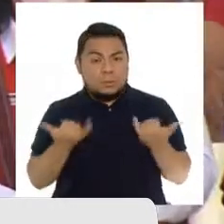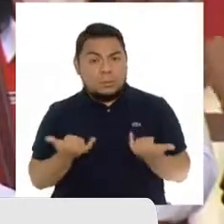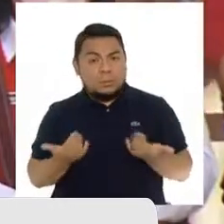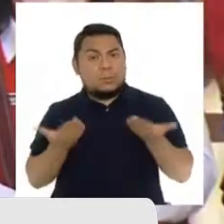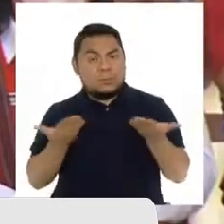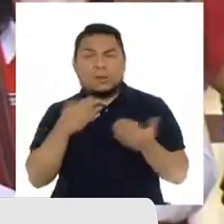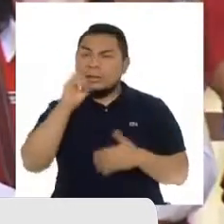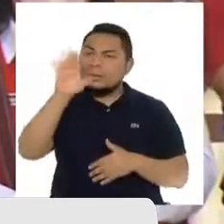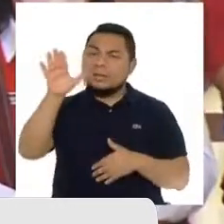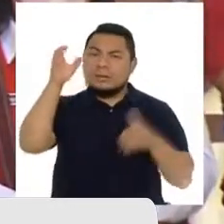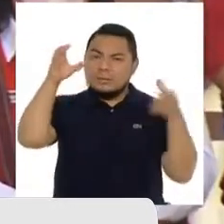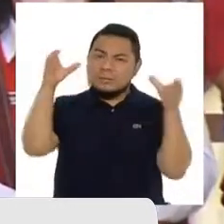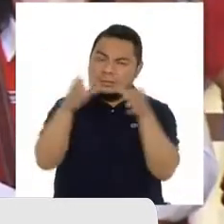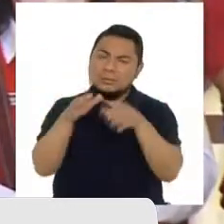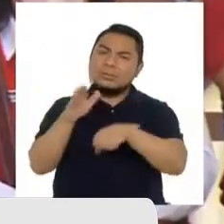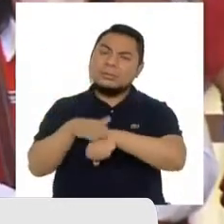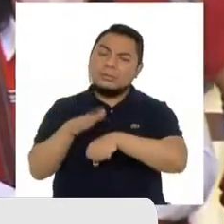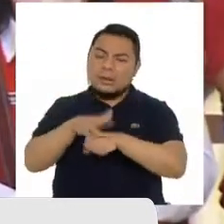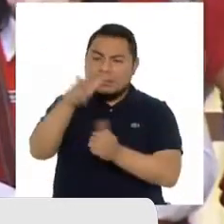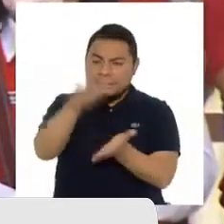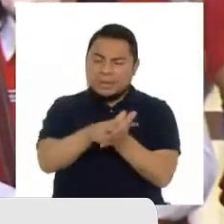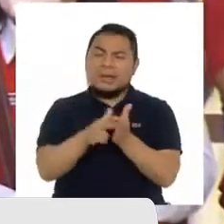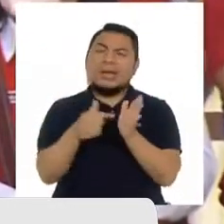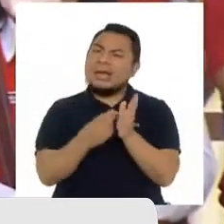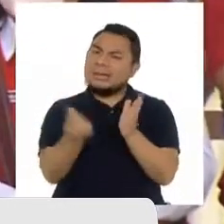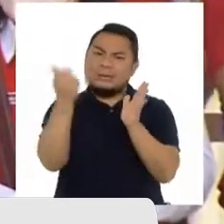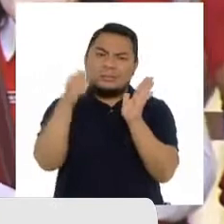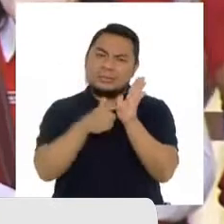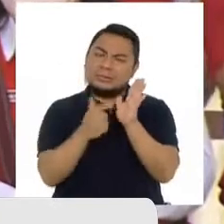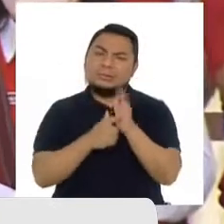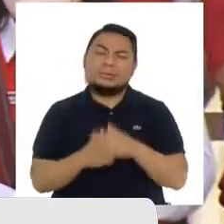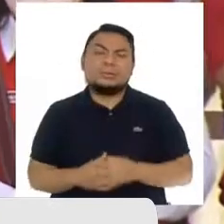de la república a aprobarla inmediatamente